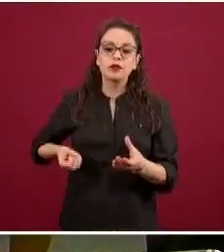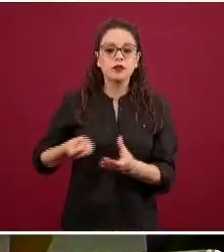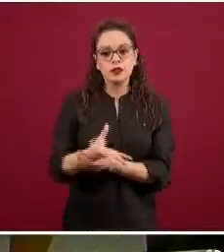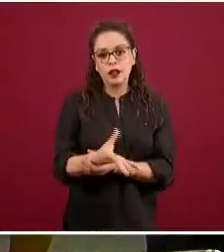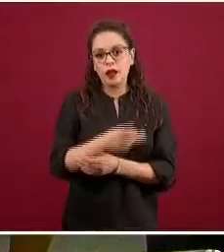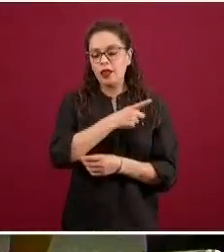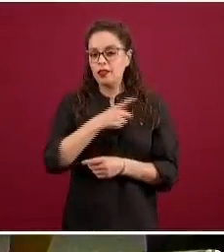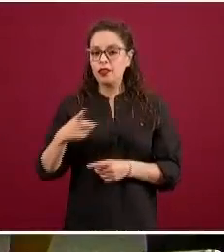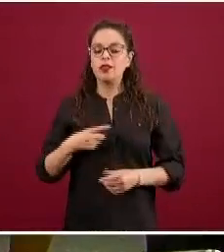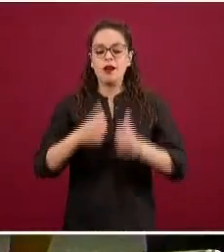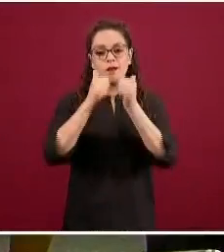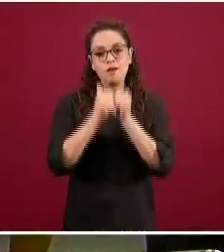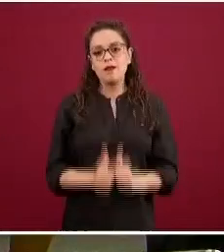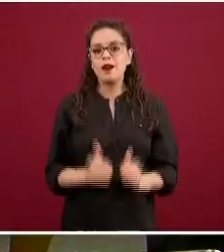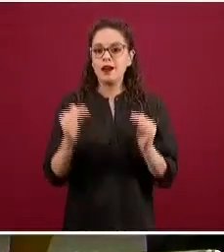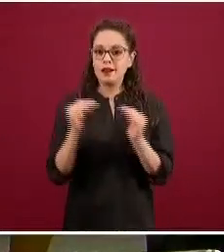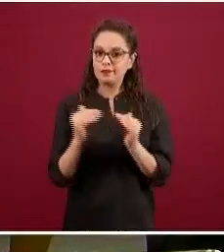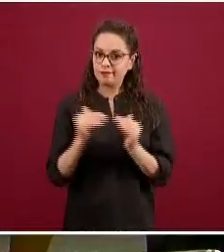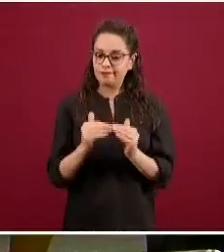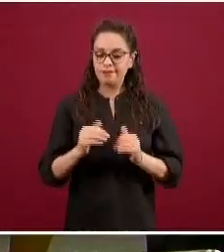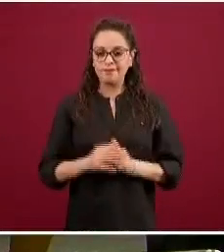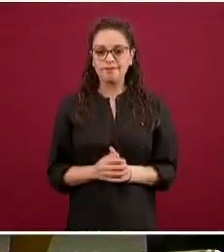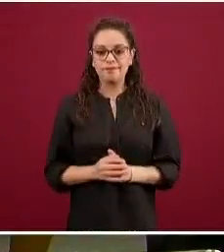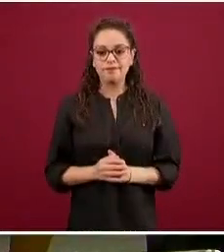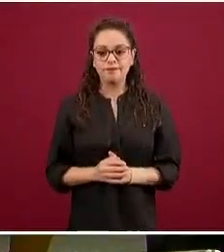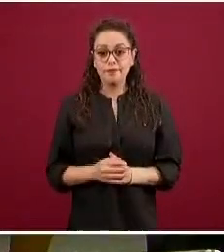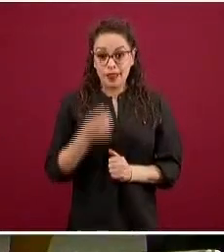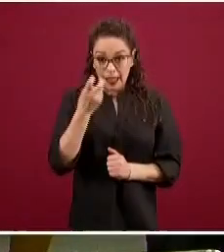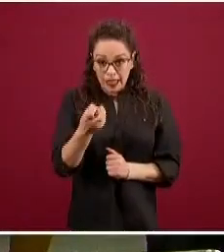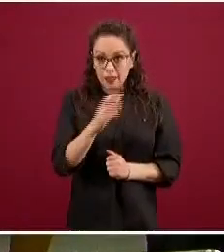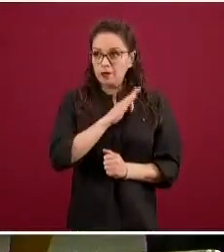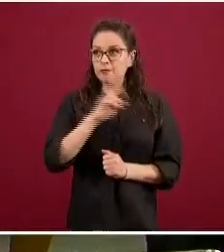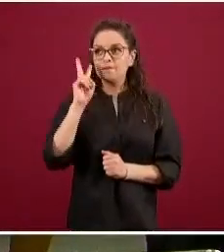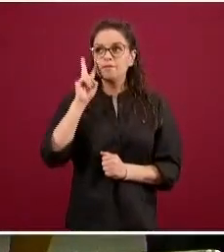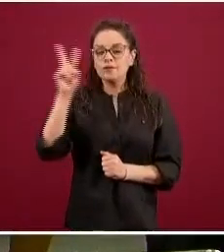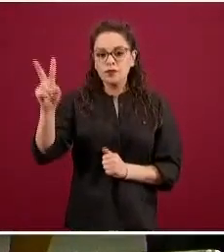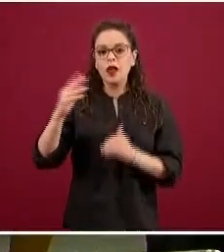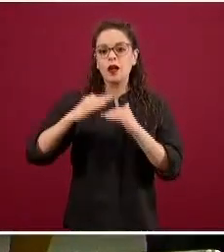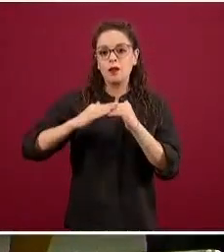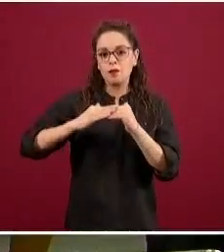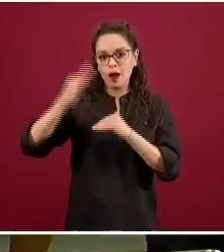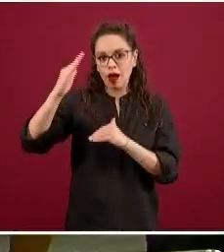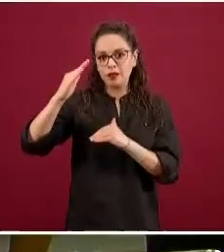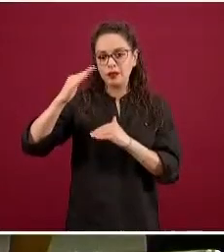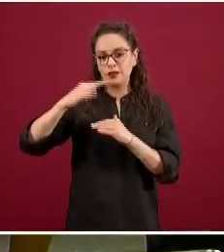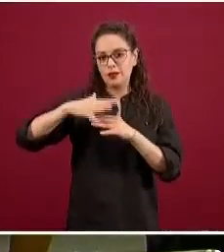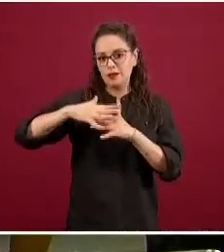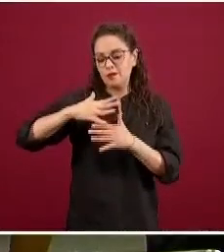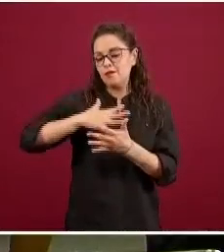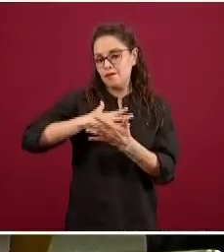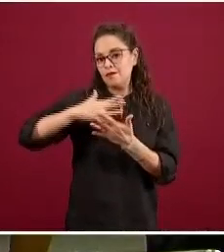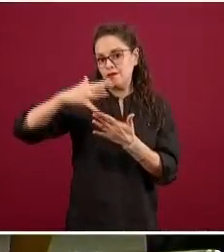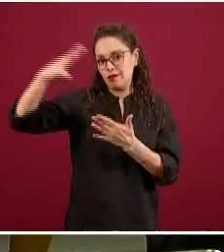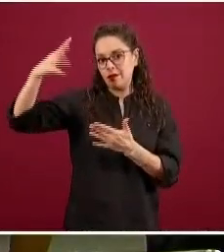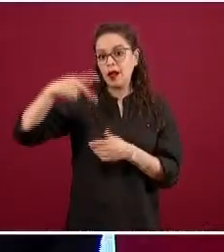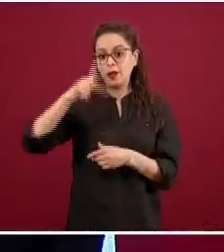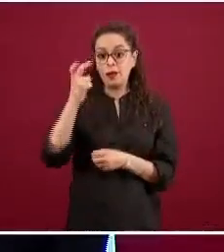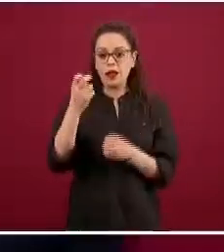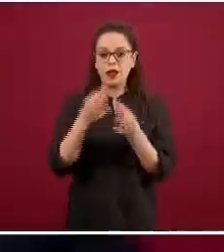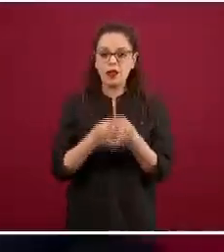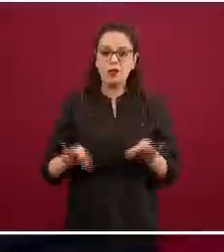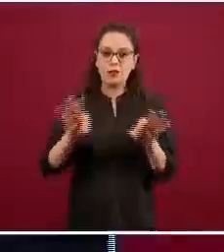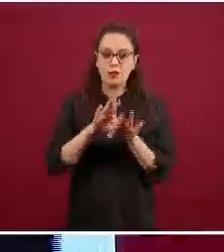Entonces vamos a seguir viendo esta proporción que va aumentando, pero hay que interpretarla en estos términos.